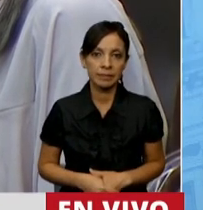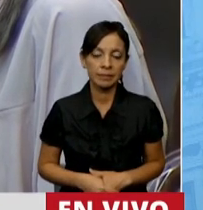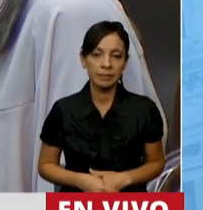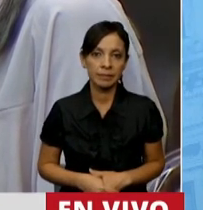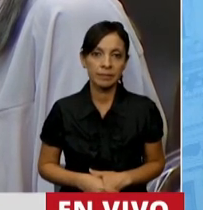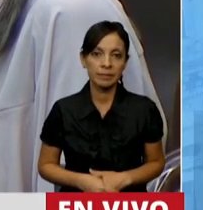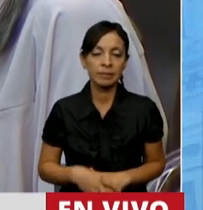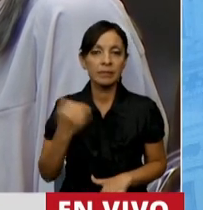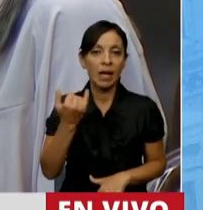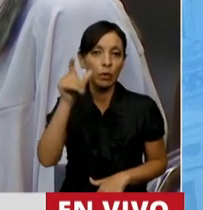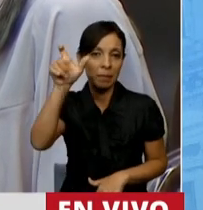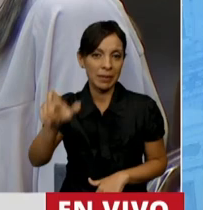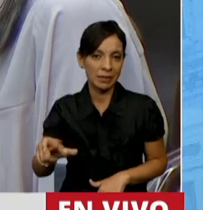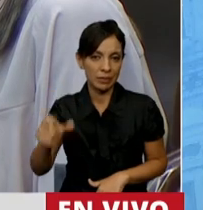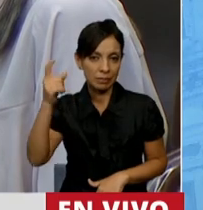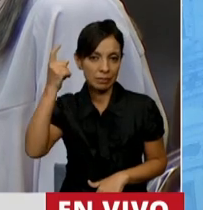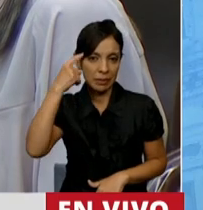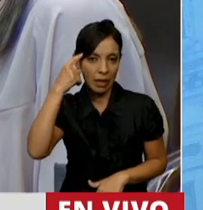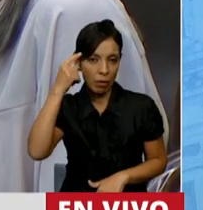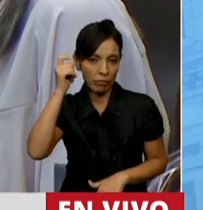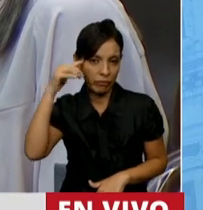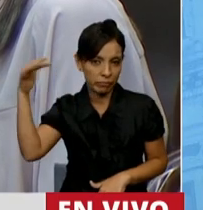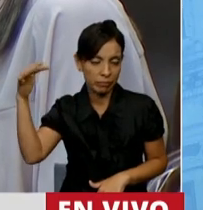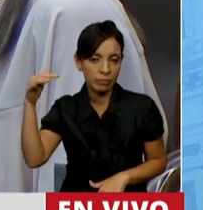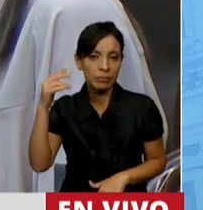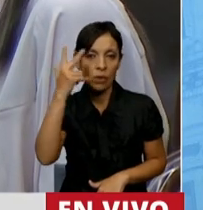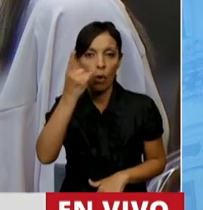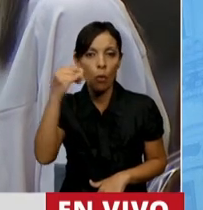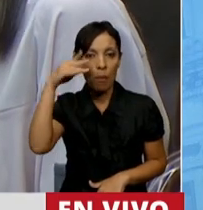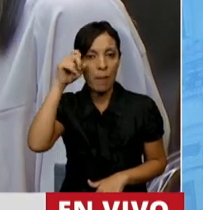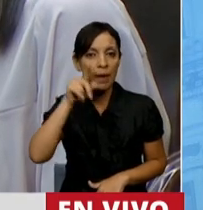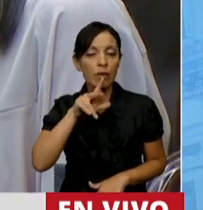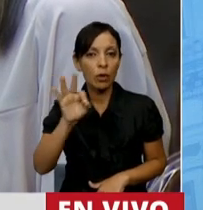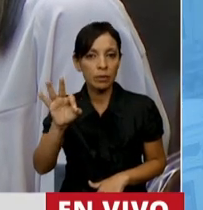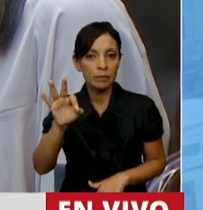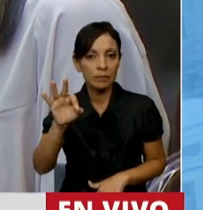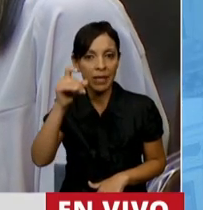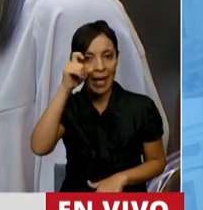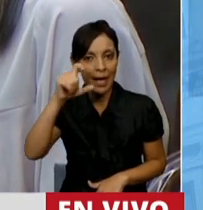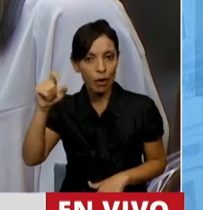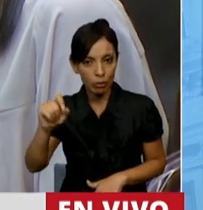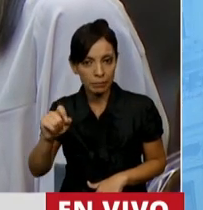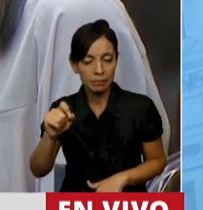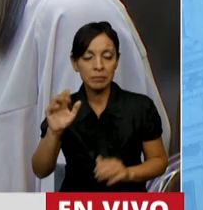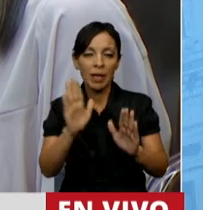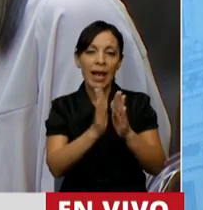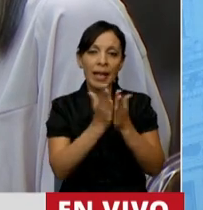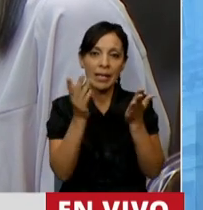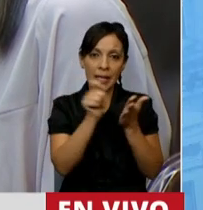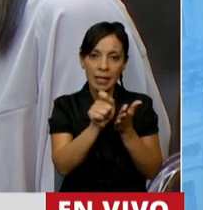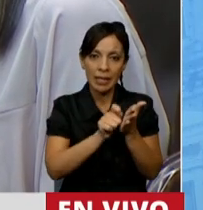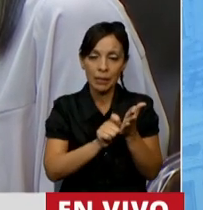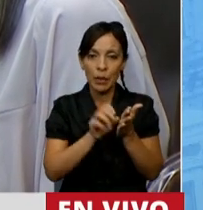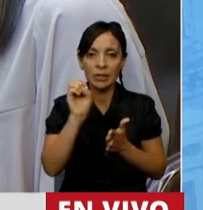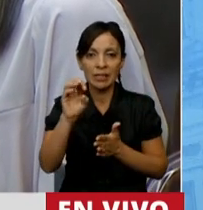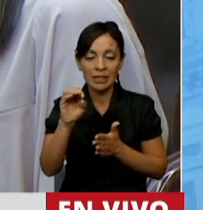hay un pensador ateo, Umberto Eco, que en el libro ¿En qué creen